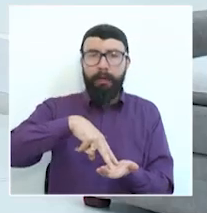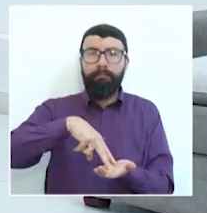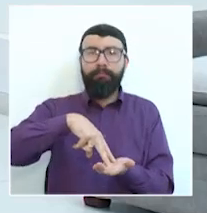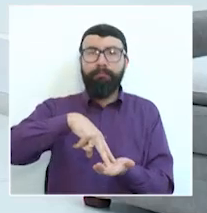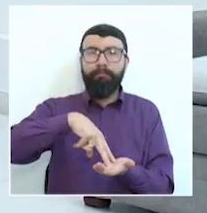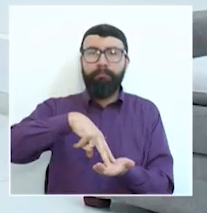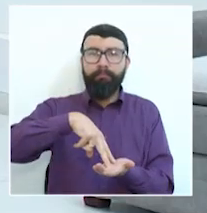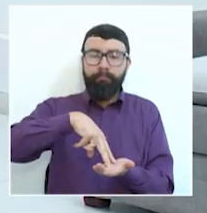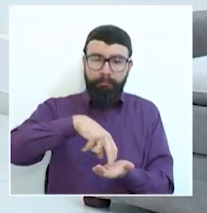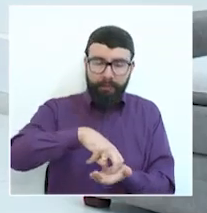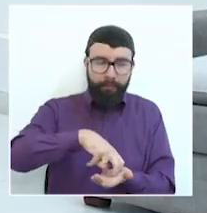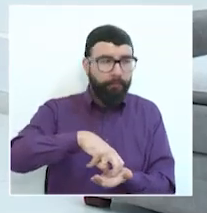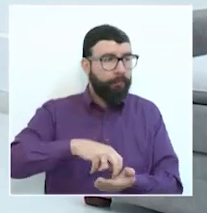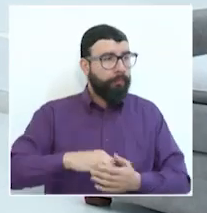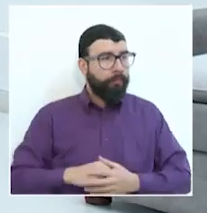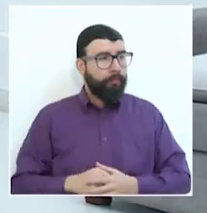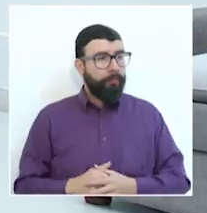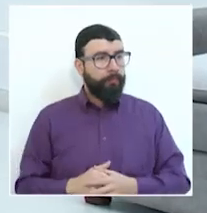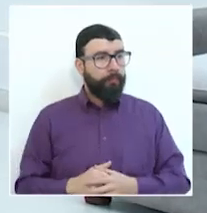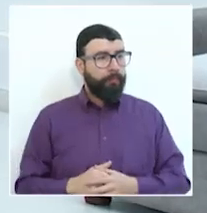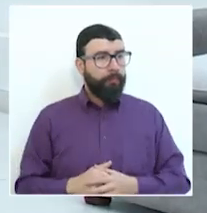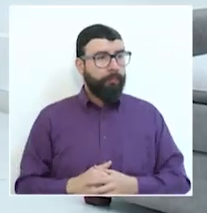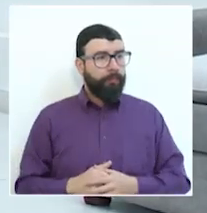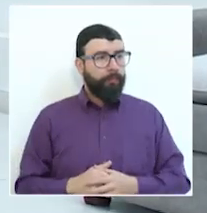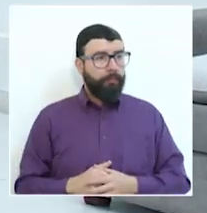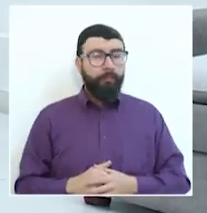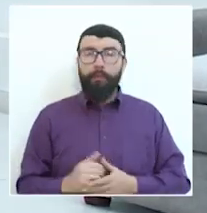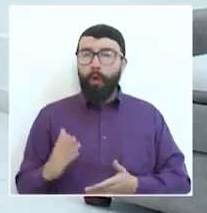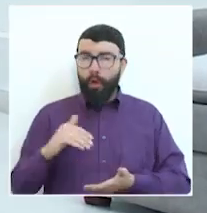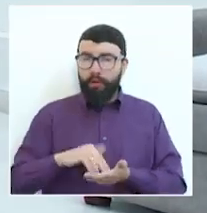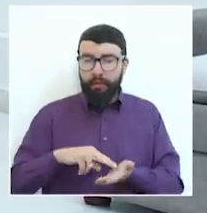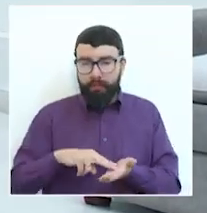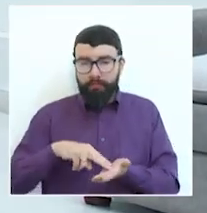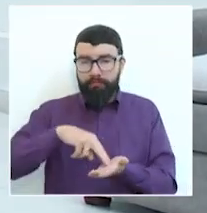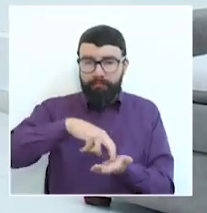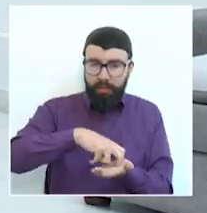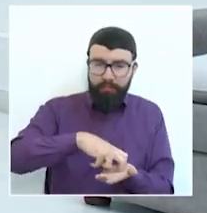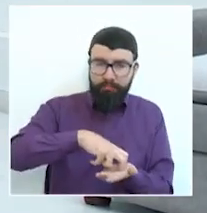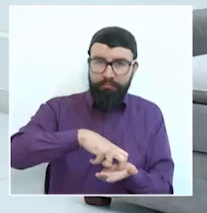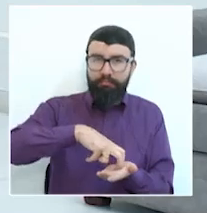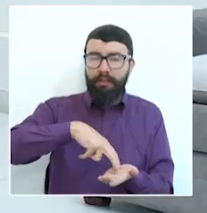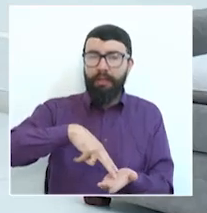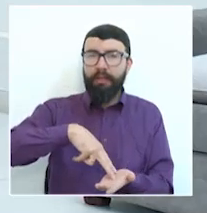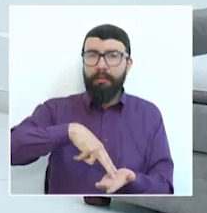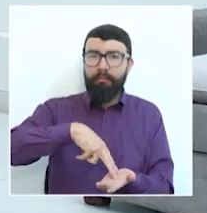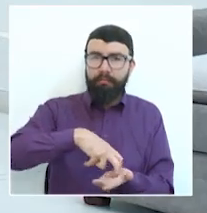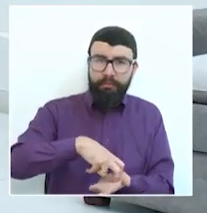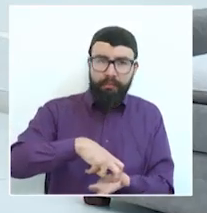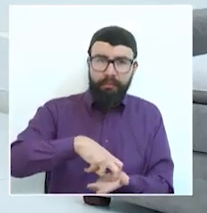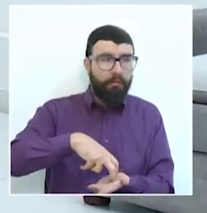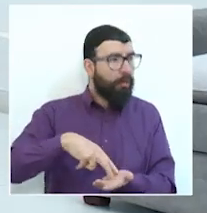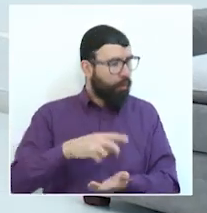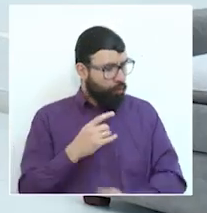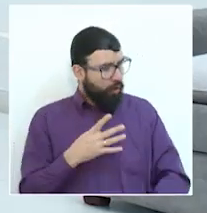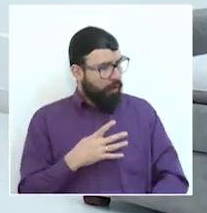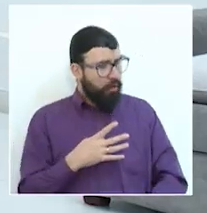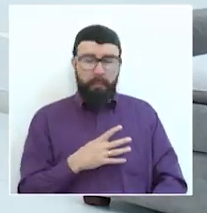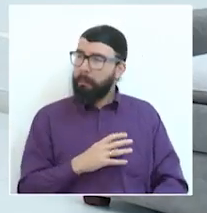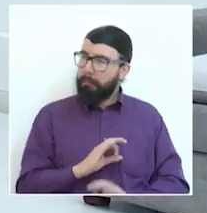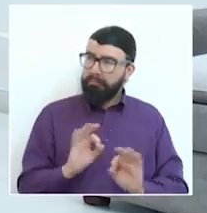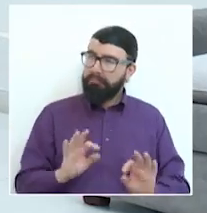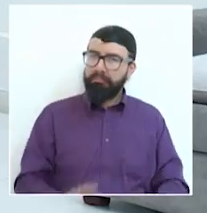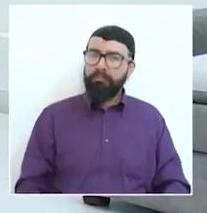manera perfecto y vuelvo y me paro. Eso es una sentadilla. ¿Duele alguna cosa ahí? No.